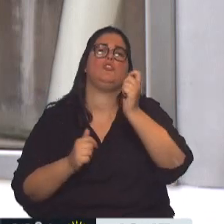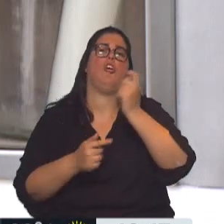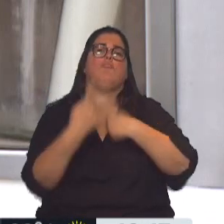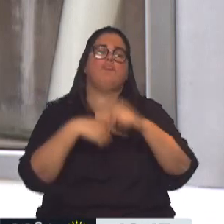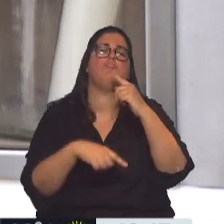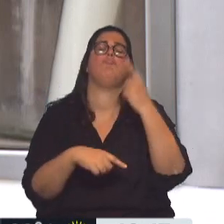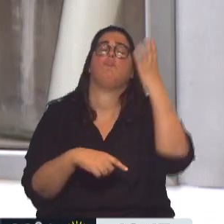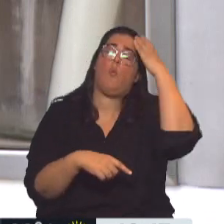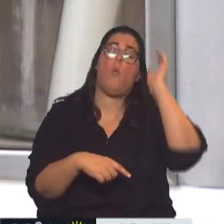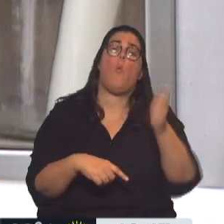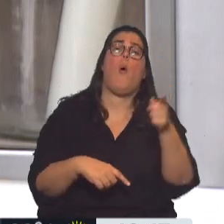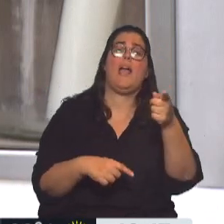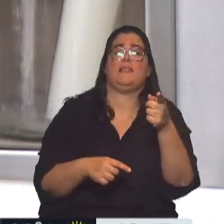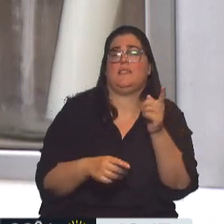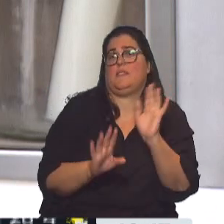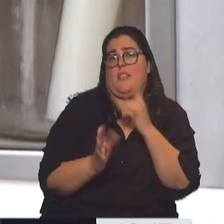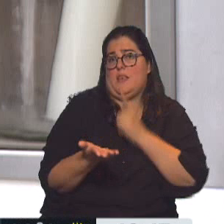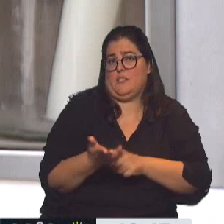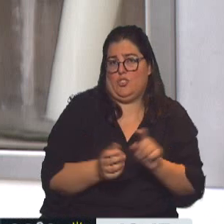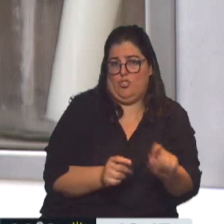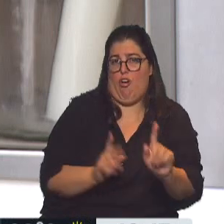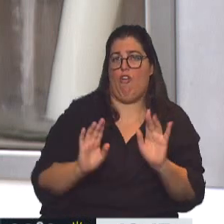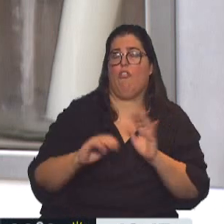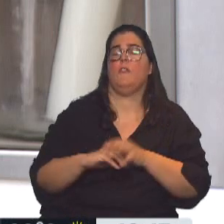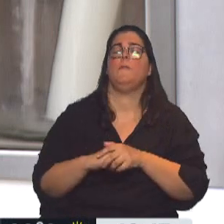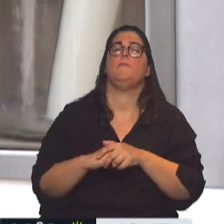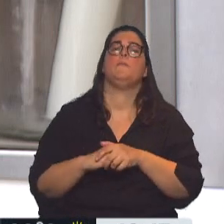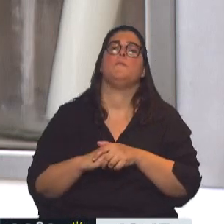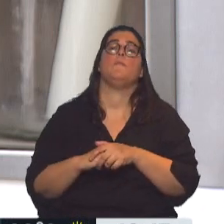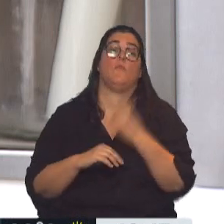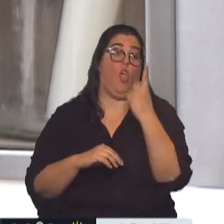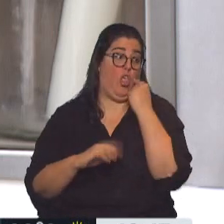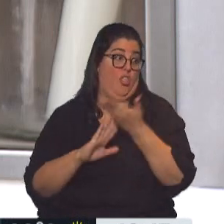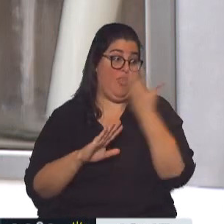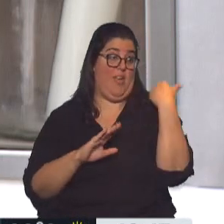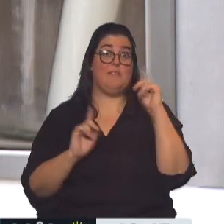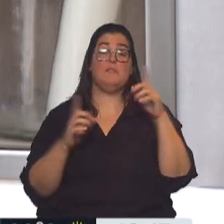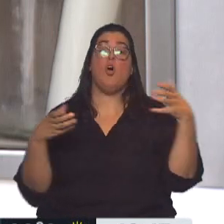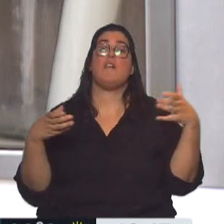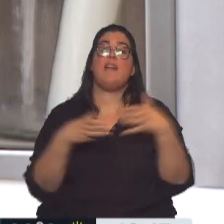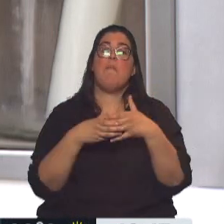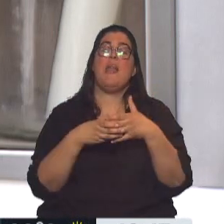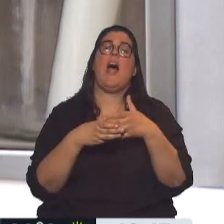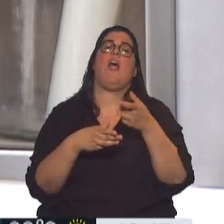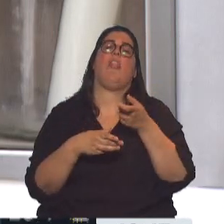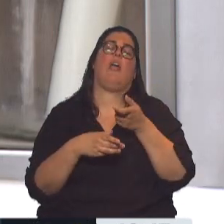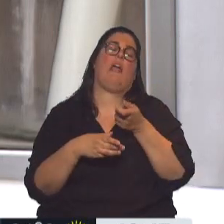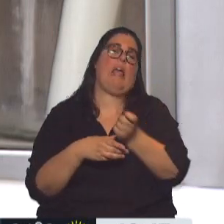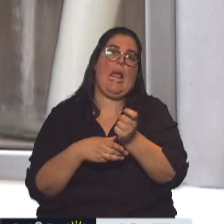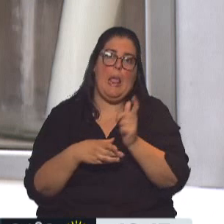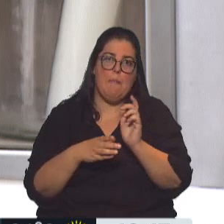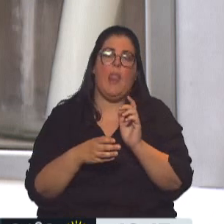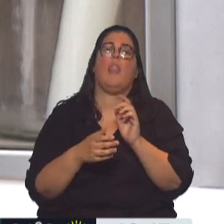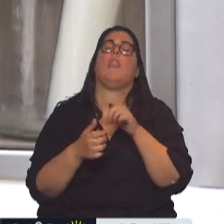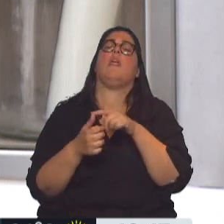magistrado que había dado esa medida. Hace dos días, la Cámara del Crimen confirmó un procesamiento